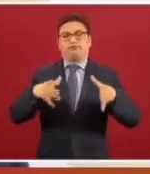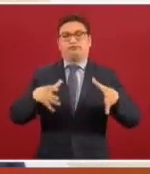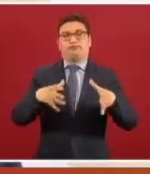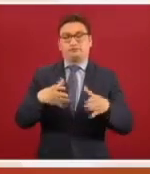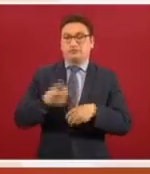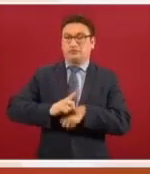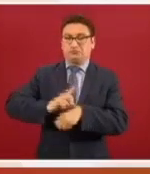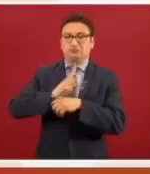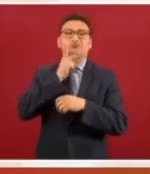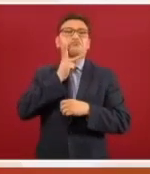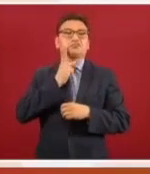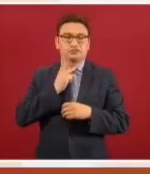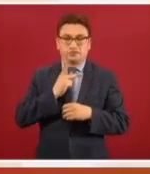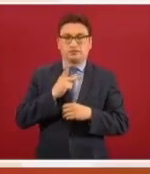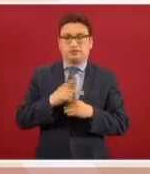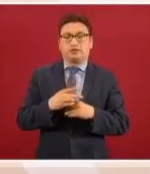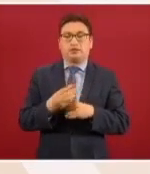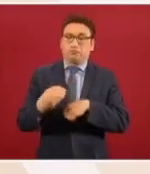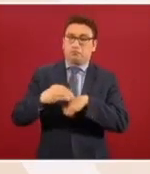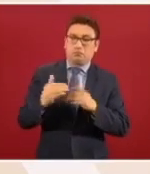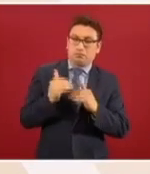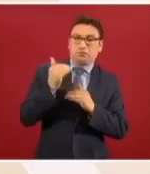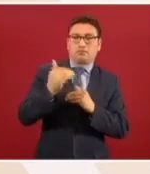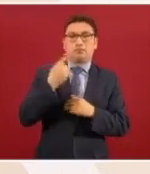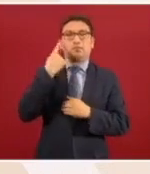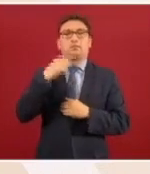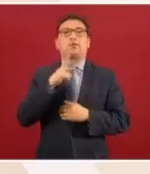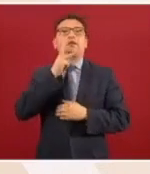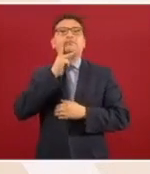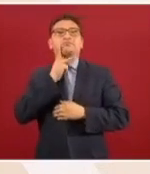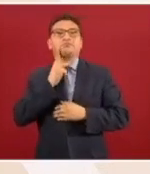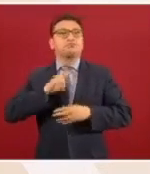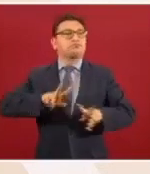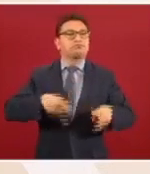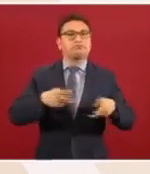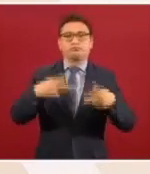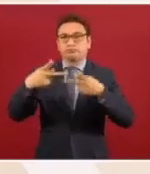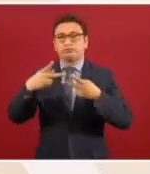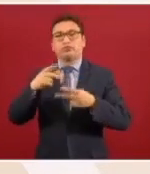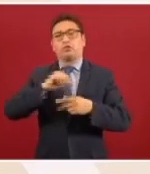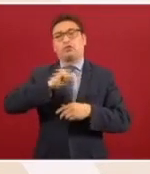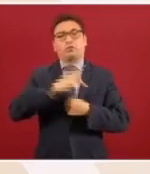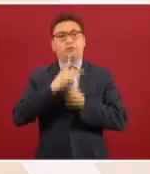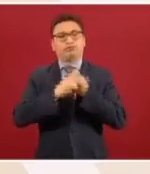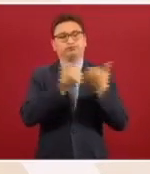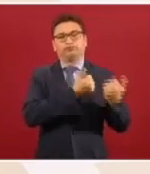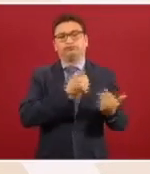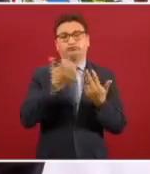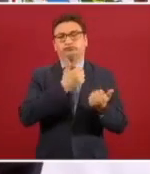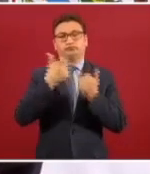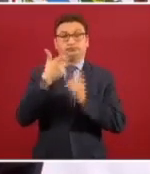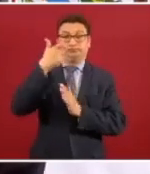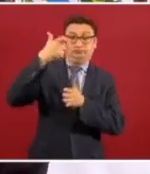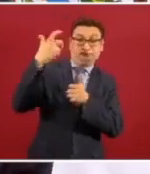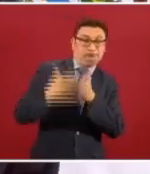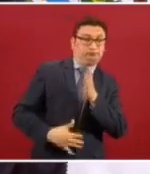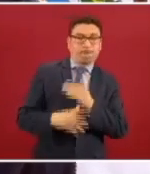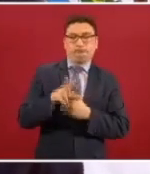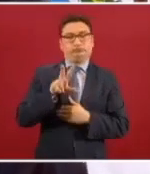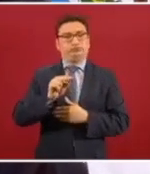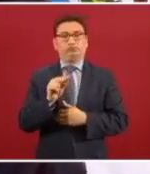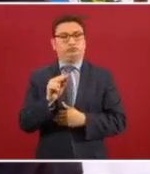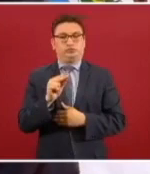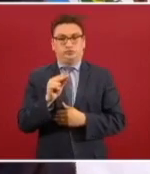no malbaratar todo el petróleo de exportación y bajar la